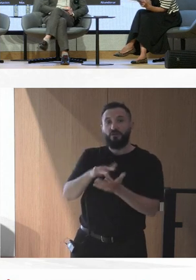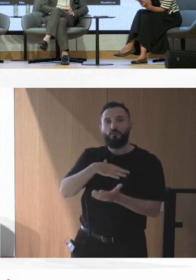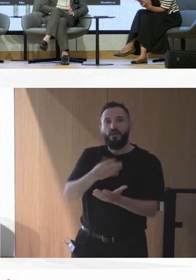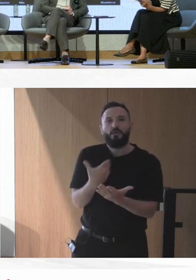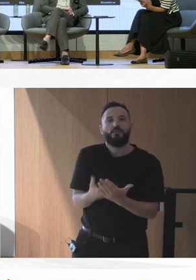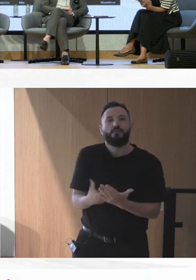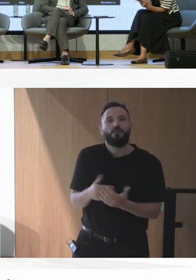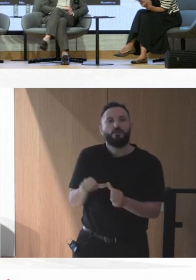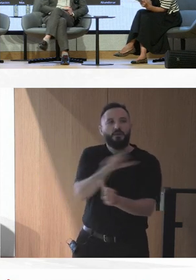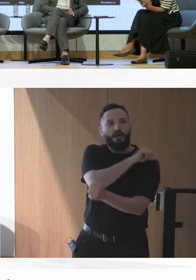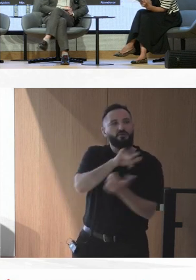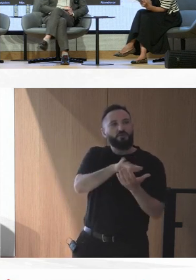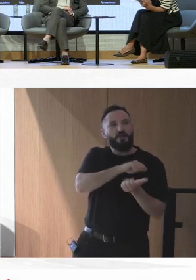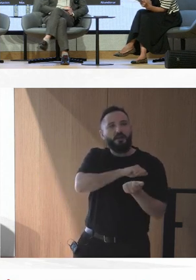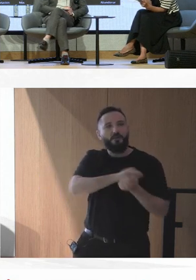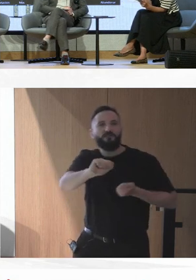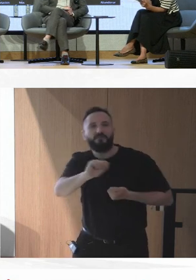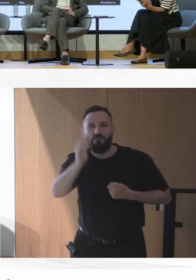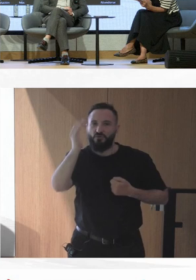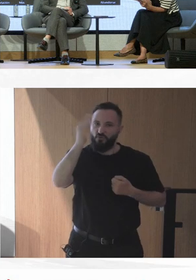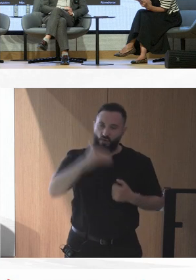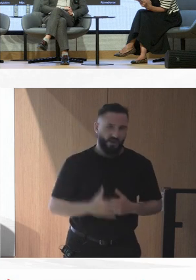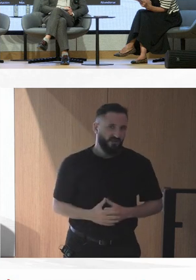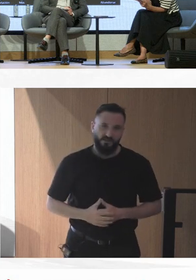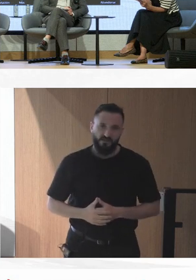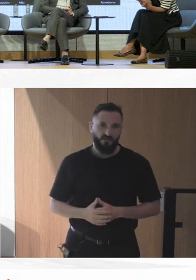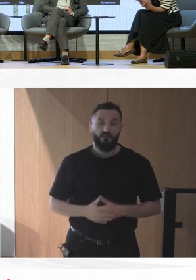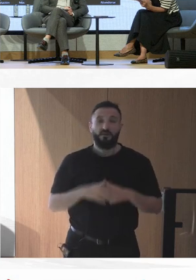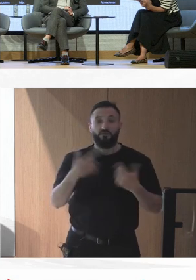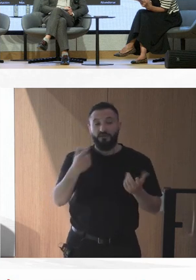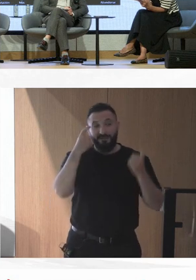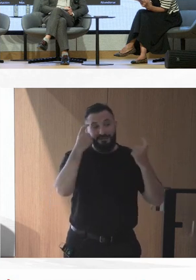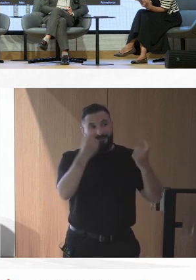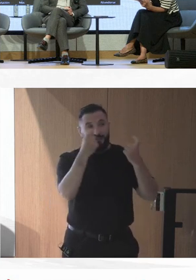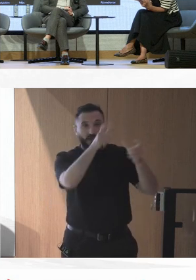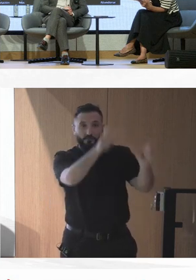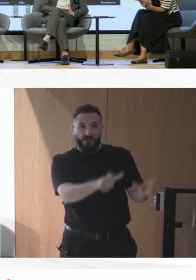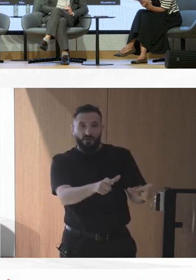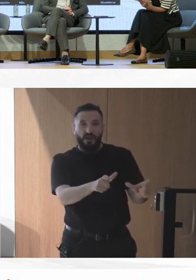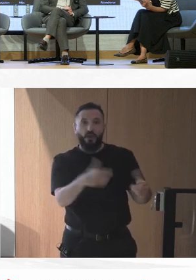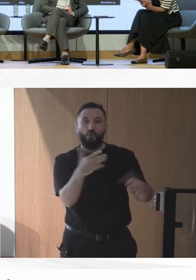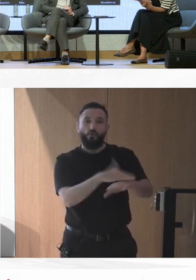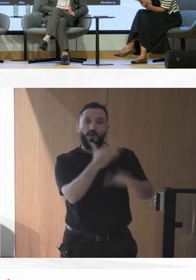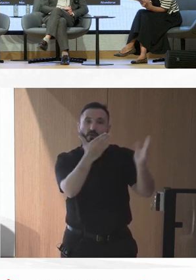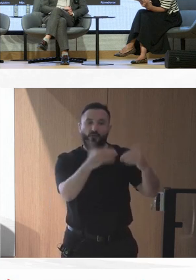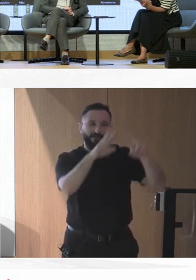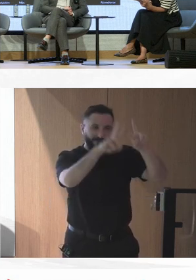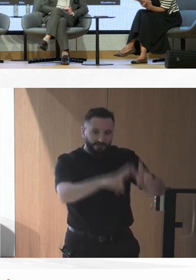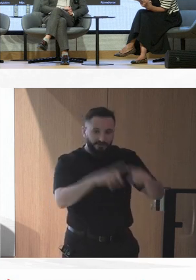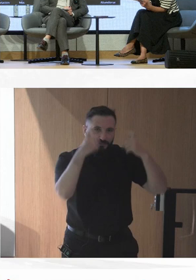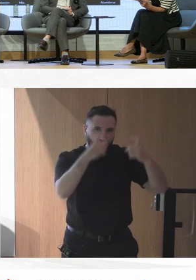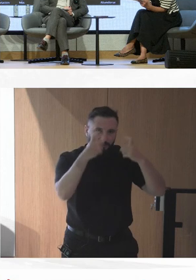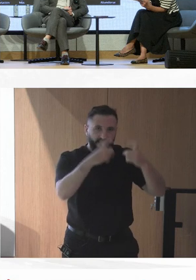había intencionalidad, lo que se llama mens rea, y tratan de demostrar su inocencia de esa forma. Pero incluso aunque se les declare